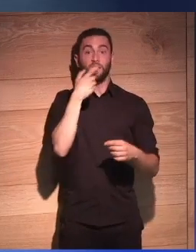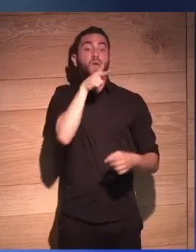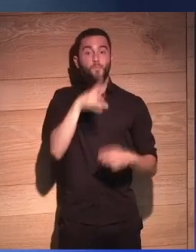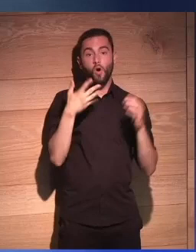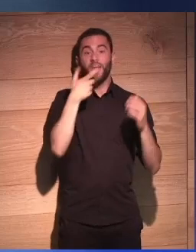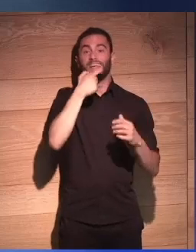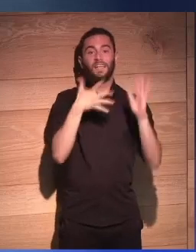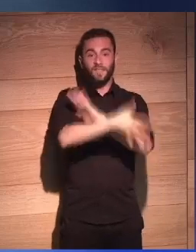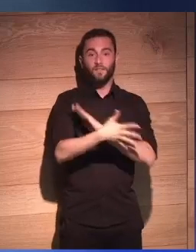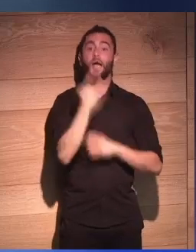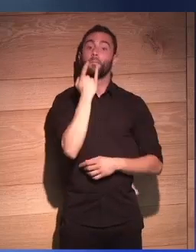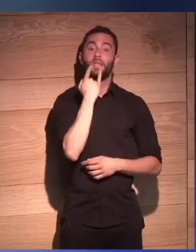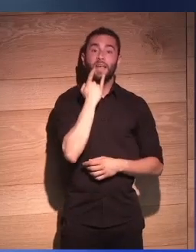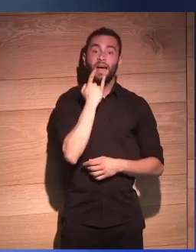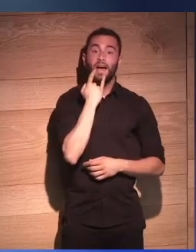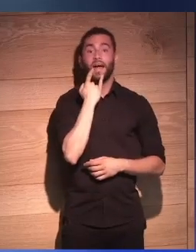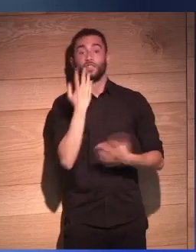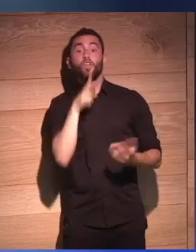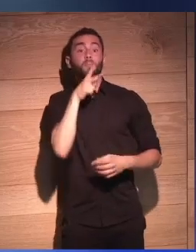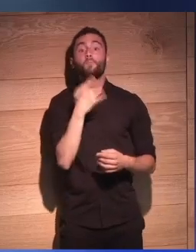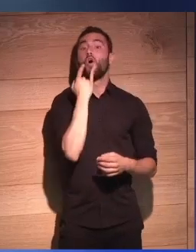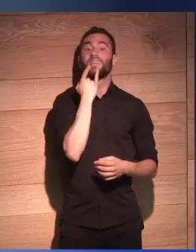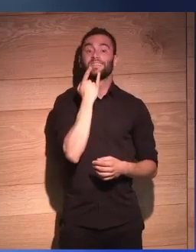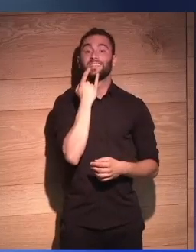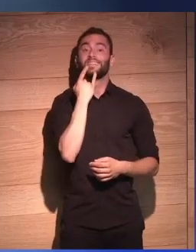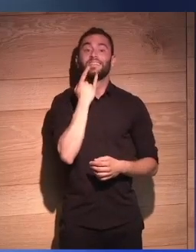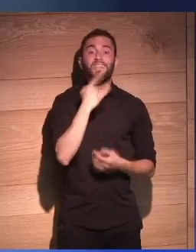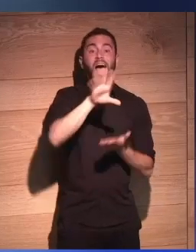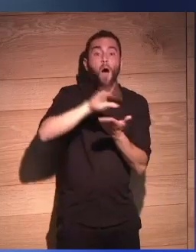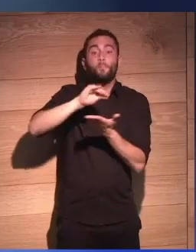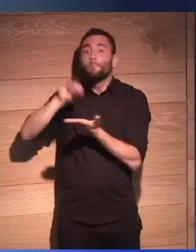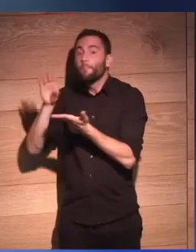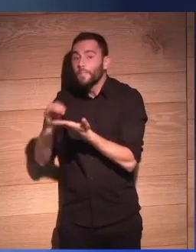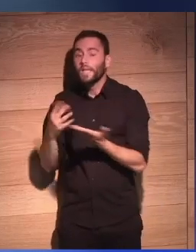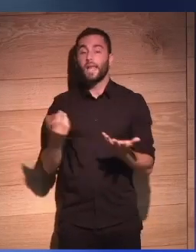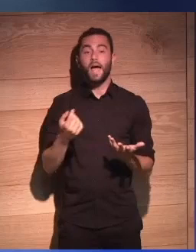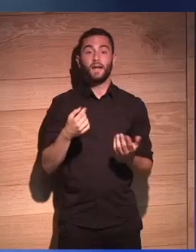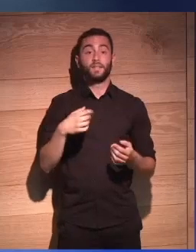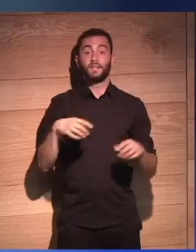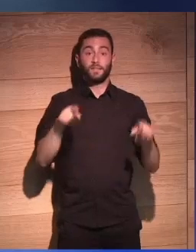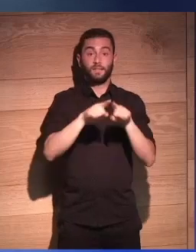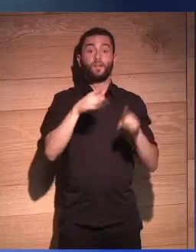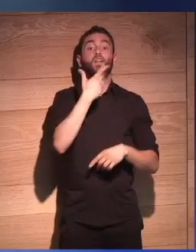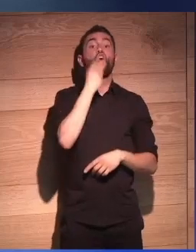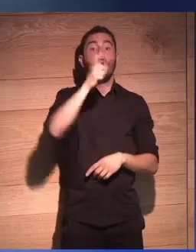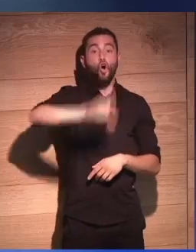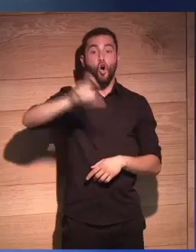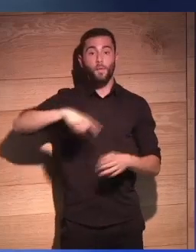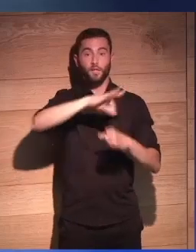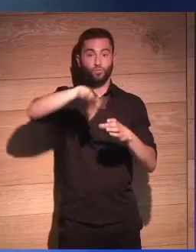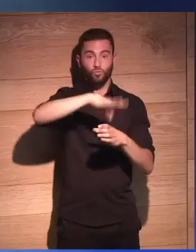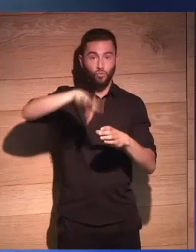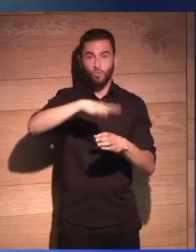stack es pila, y el verbo es apilar. Entonces, stacking es cuando los jóvenes salen a tomar un café juntos, o